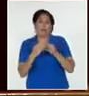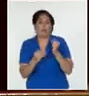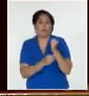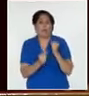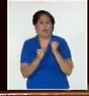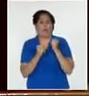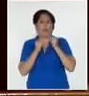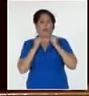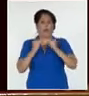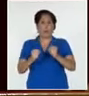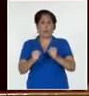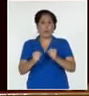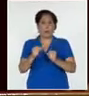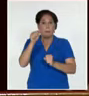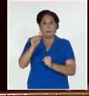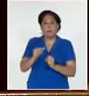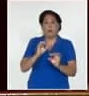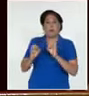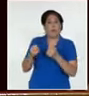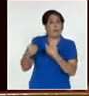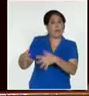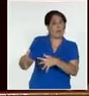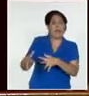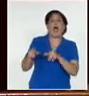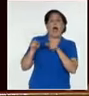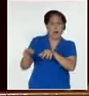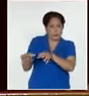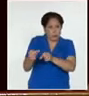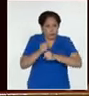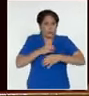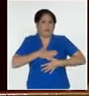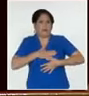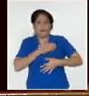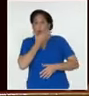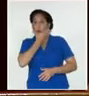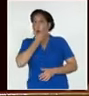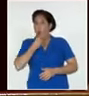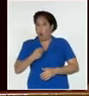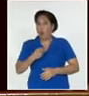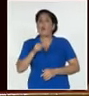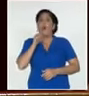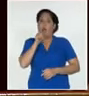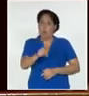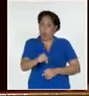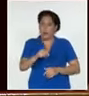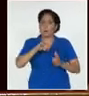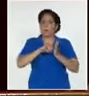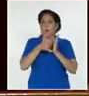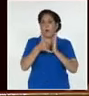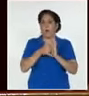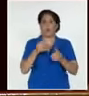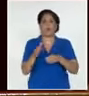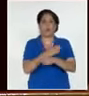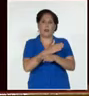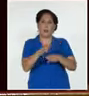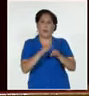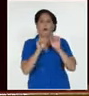fortalece, el desprotegido encuentra amparo y los jóvenes espacios para sus proyectos. En